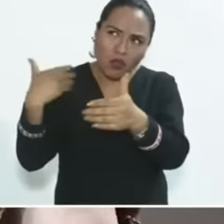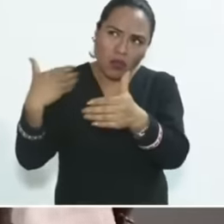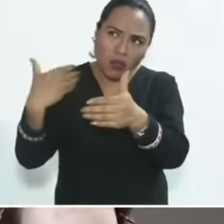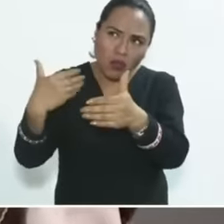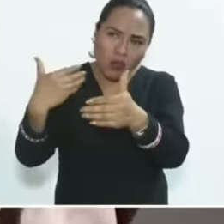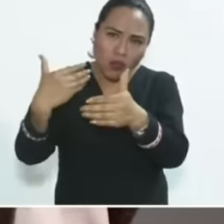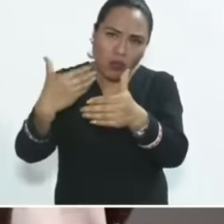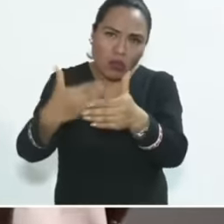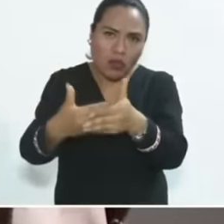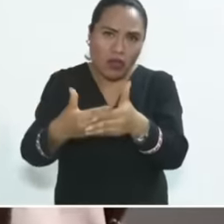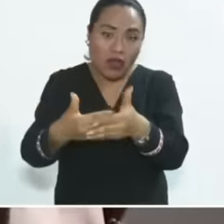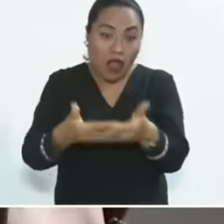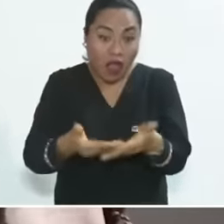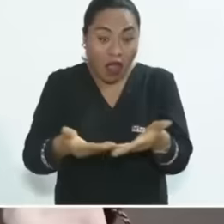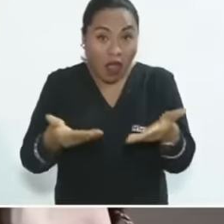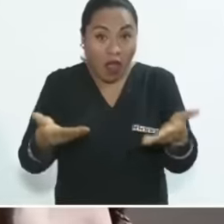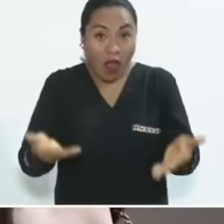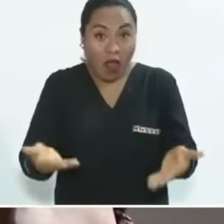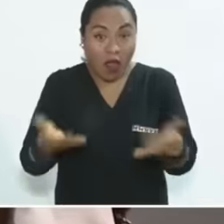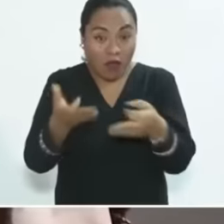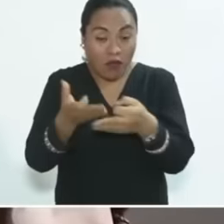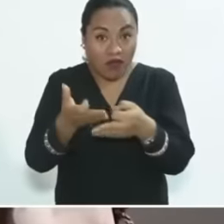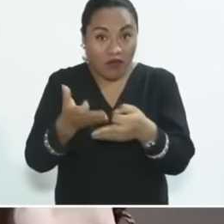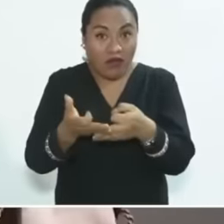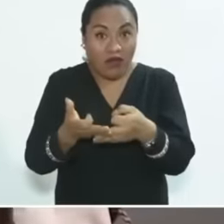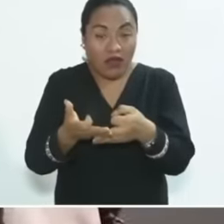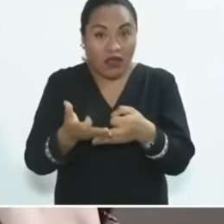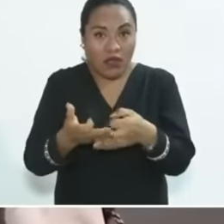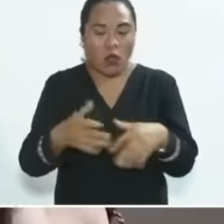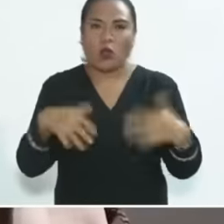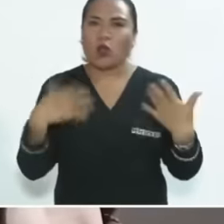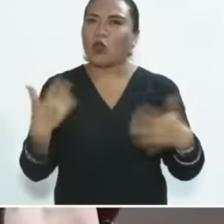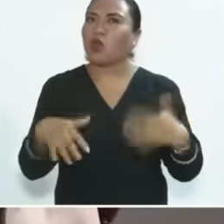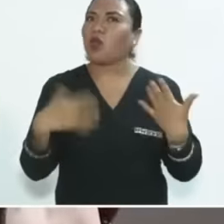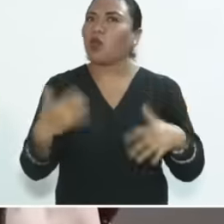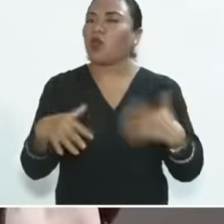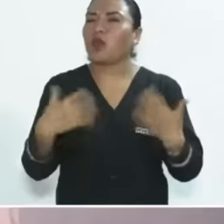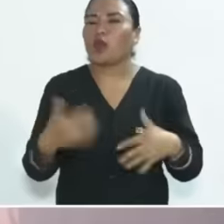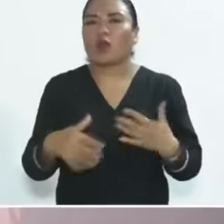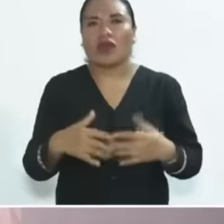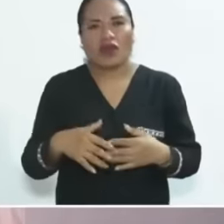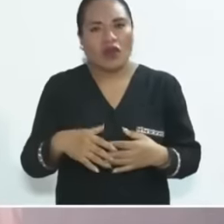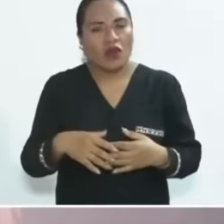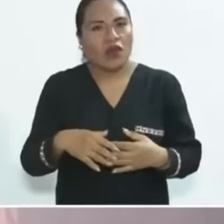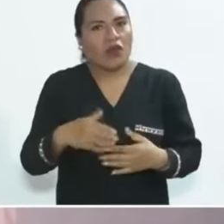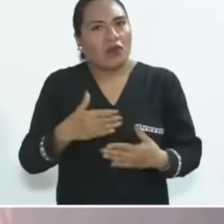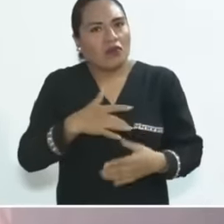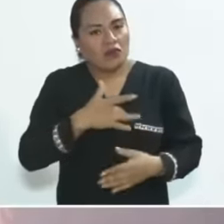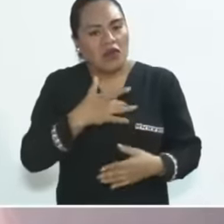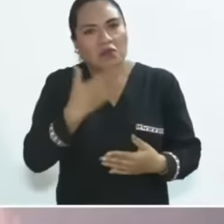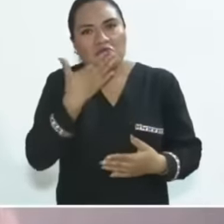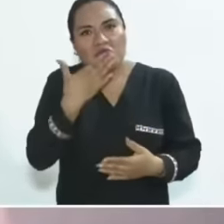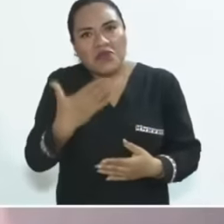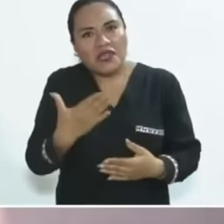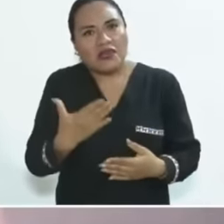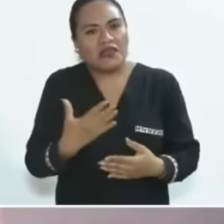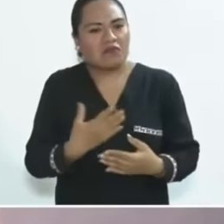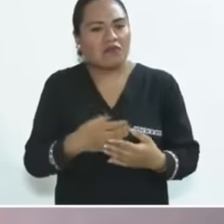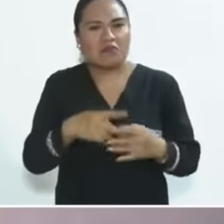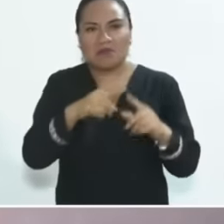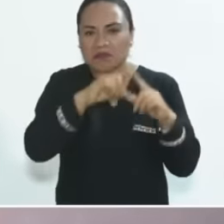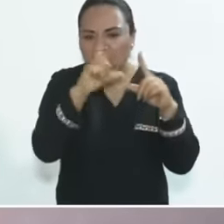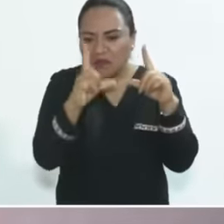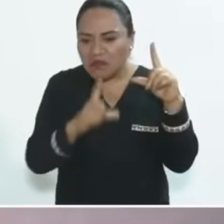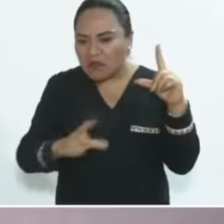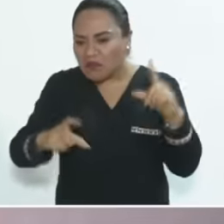y ahora nosotros tenemos la dicha de poder vivir para contar de